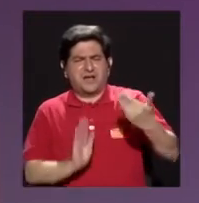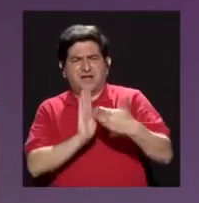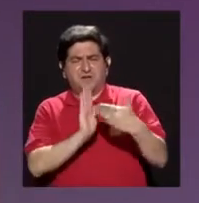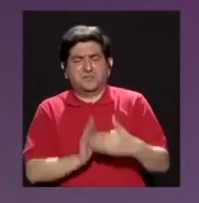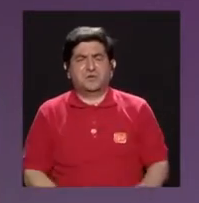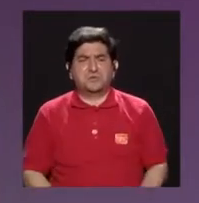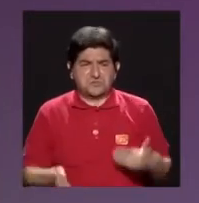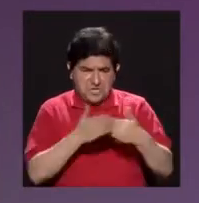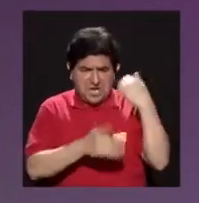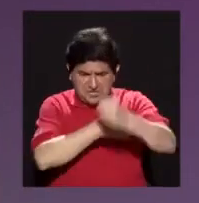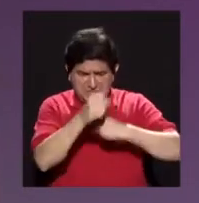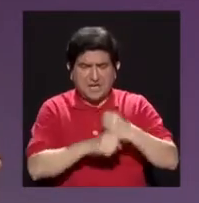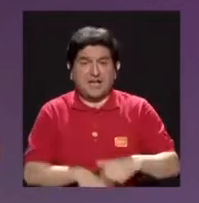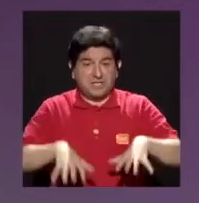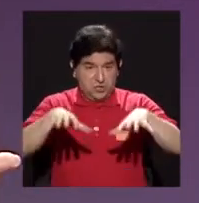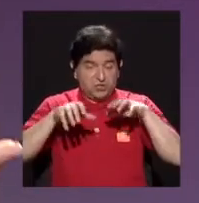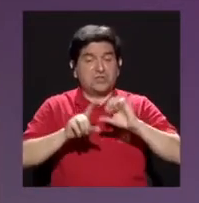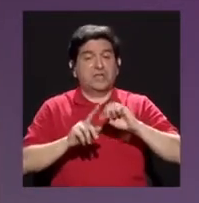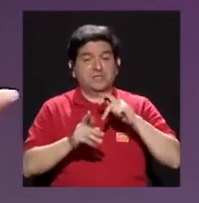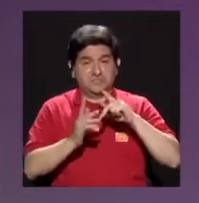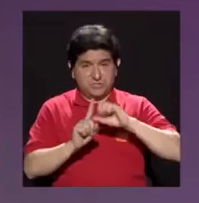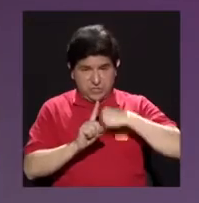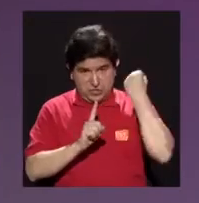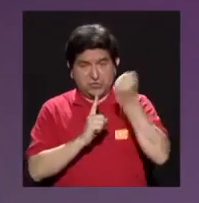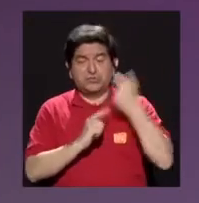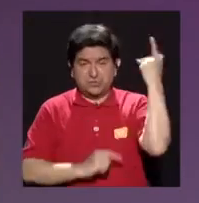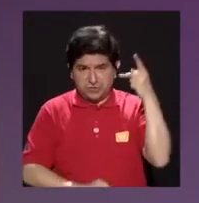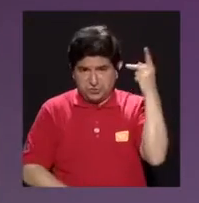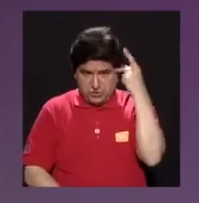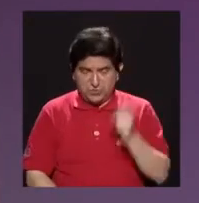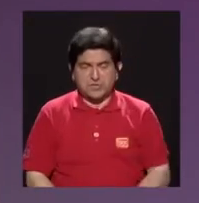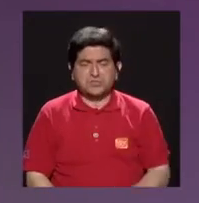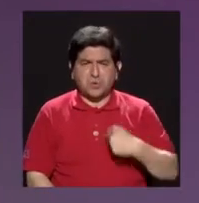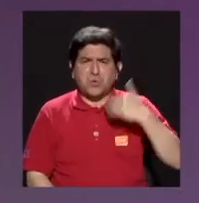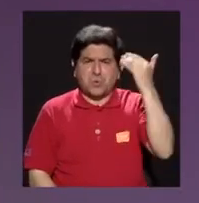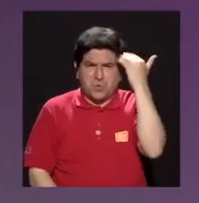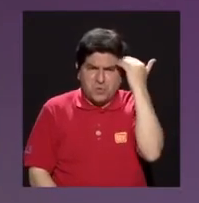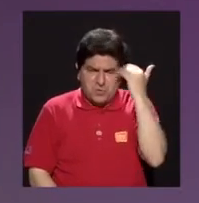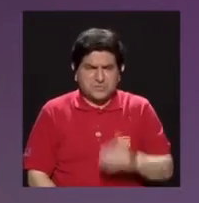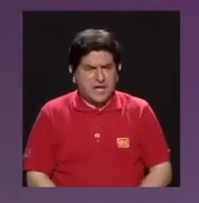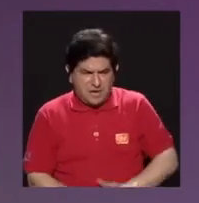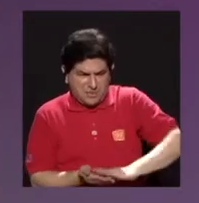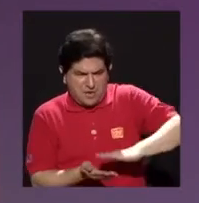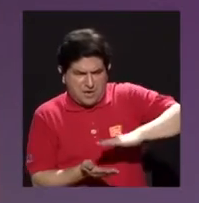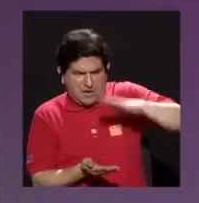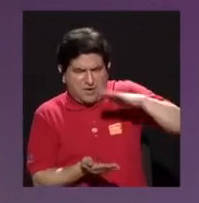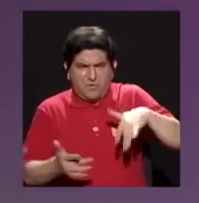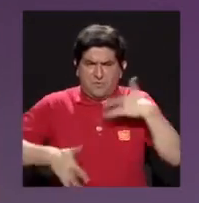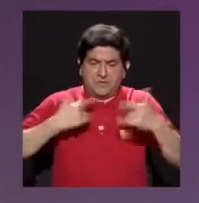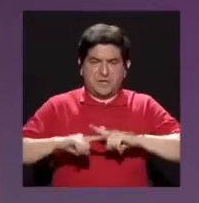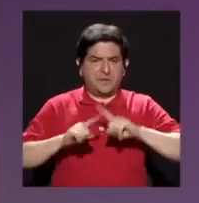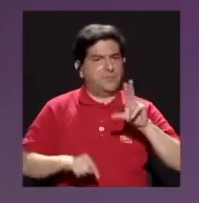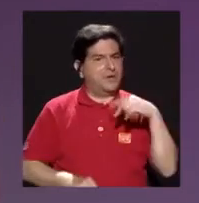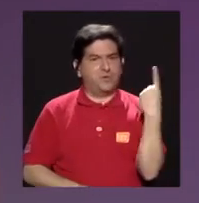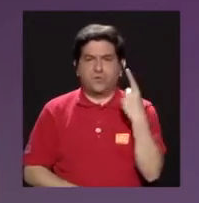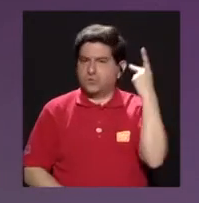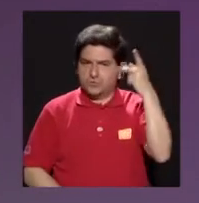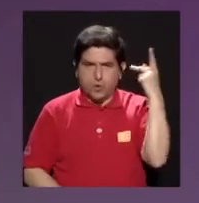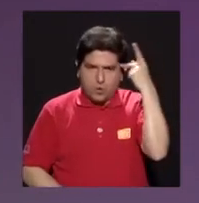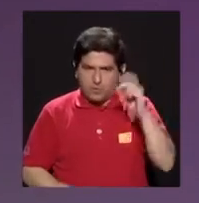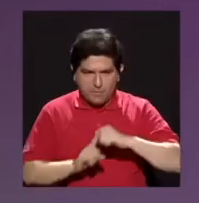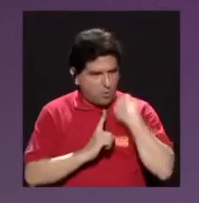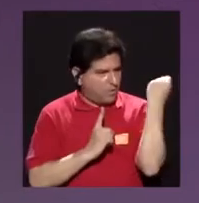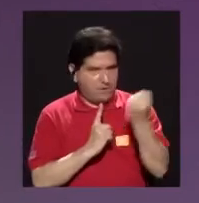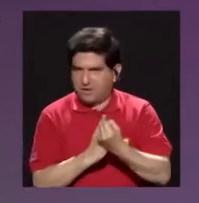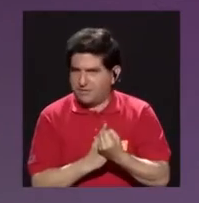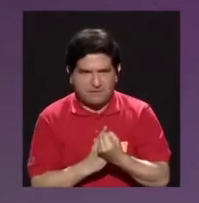años recientes ha habido tensiones políticas que uno entiende que se ha exacerbado esa sensación, pero va mucho más allá de las tensiones políticas y es pensar